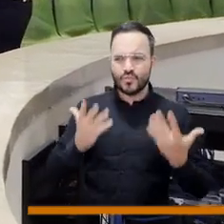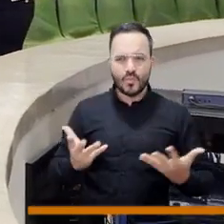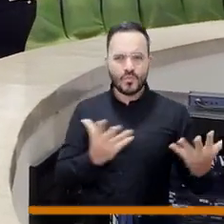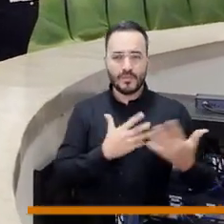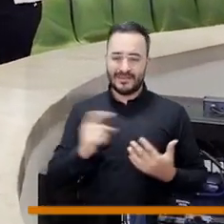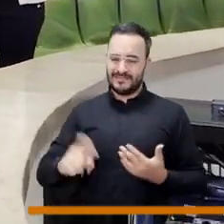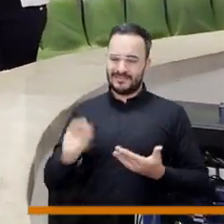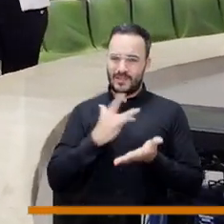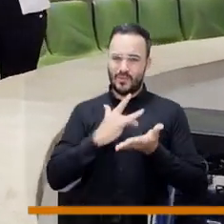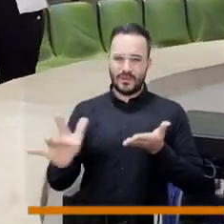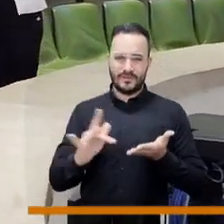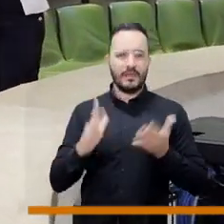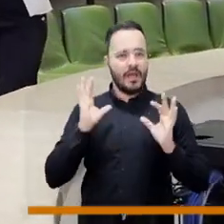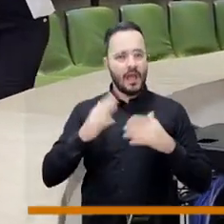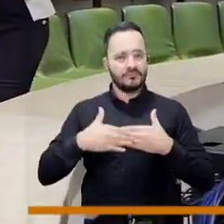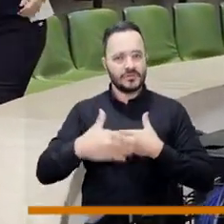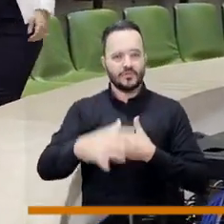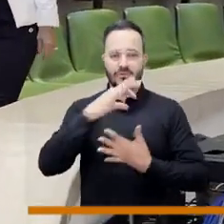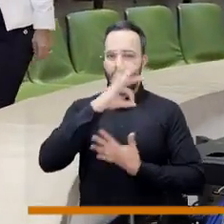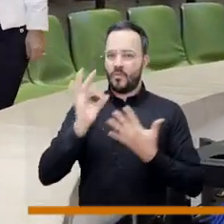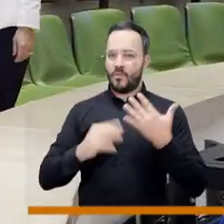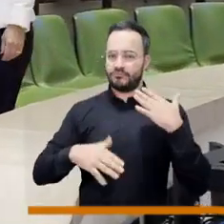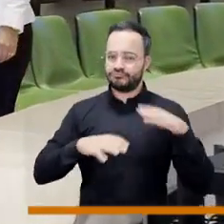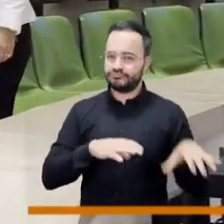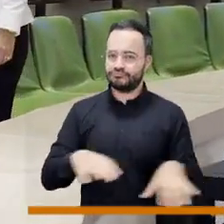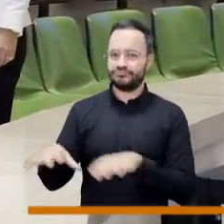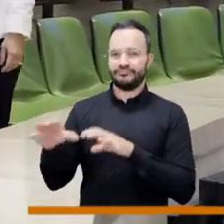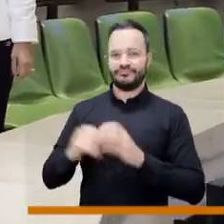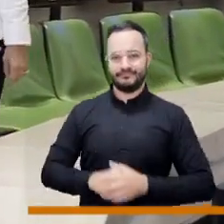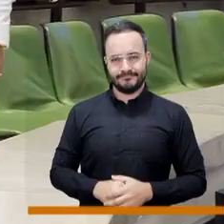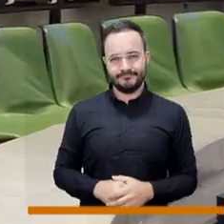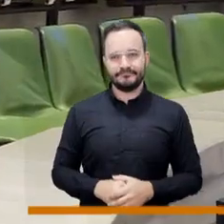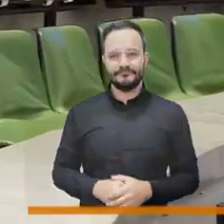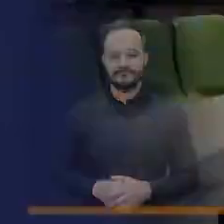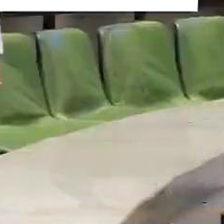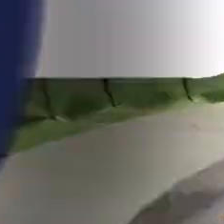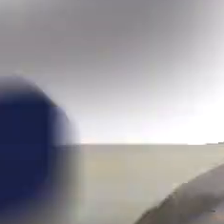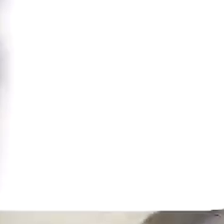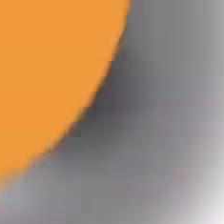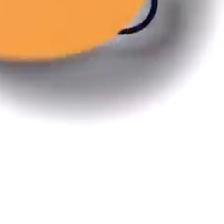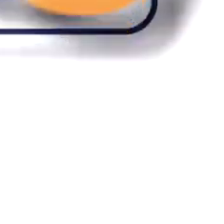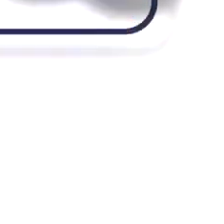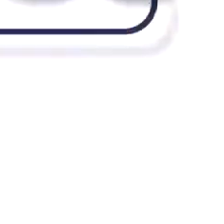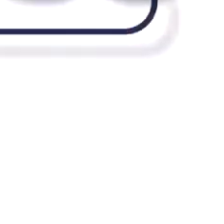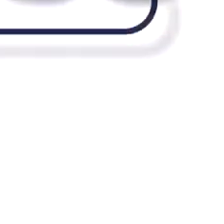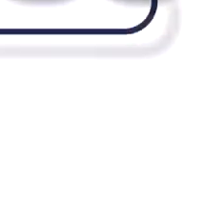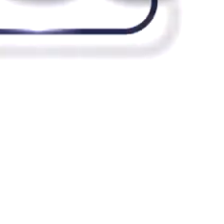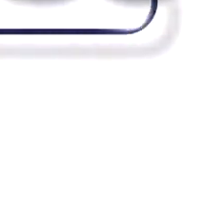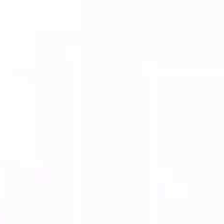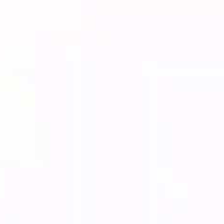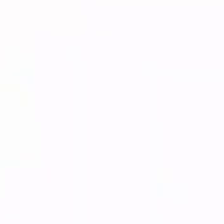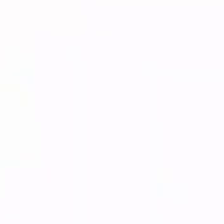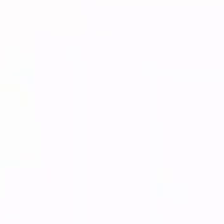las fórmulas de entendimiento entre las partes se debe hacer y actuar en consecuencia.